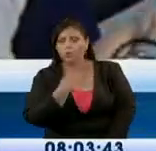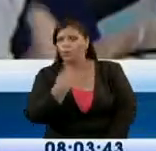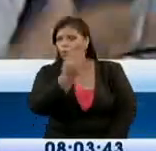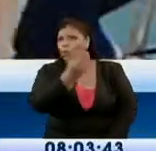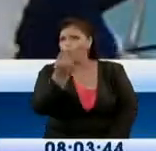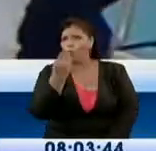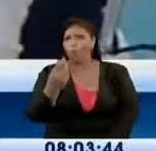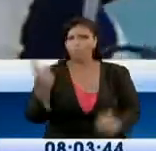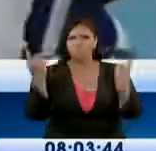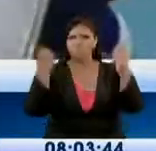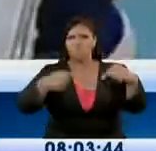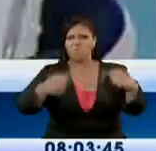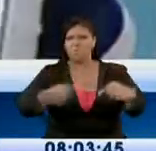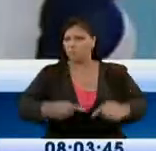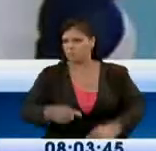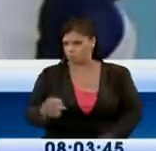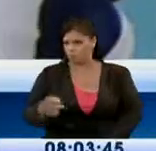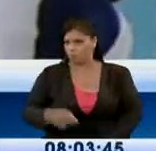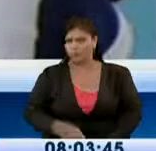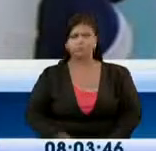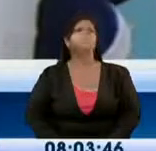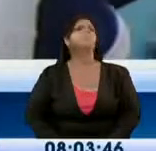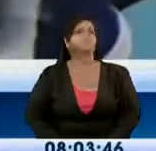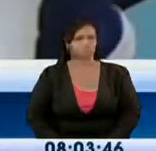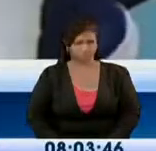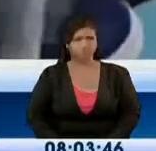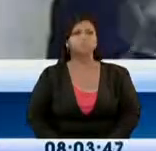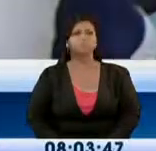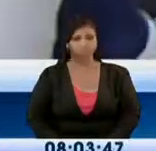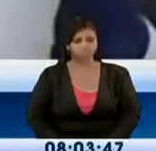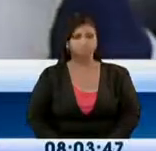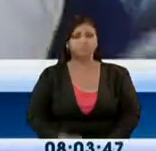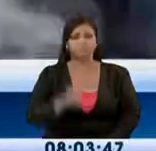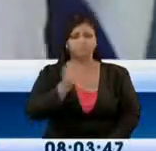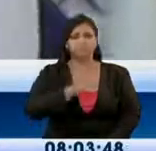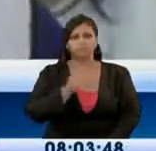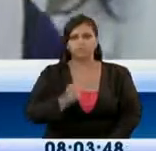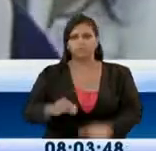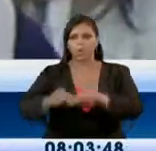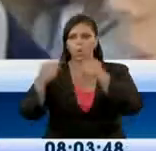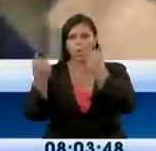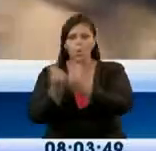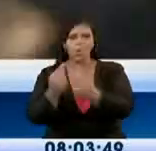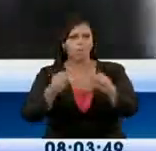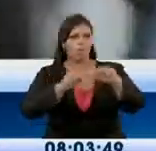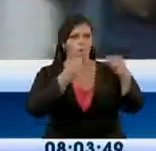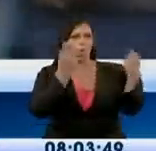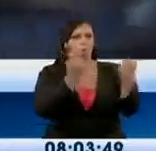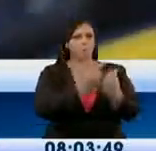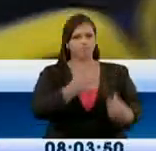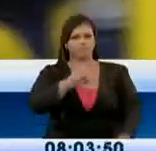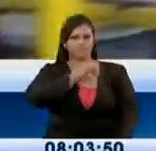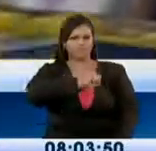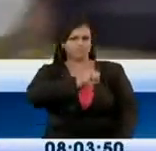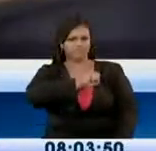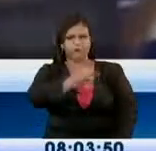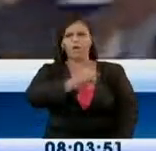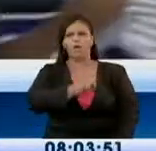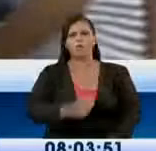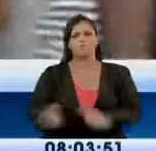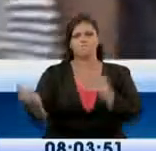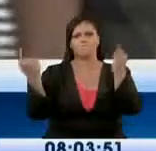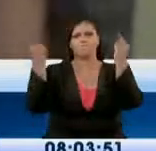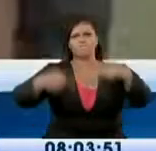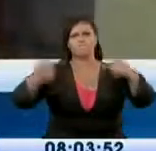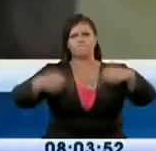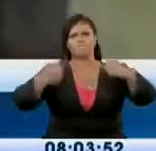paradas hasta se reúnen por pelear entre pandillas. ¿Pelea entre pandillas? Entre grupos. Buenos días. ¿Usted ha visto sobre ese tema?